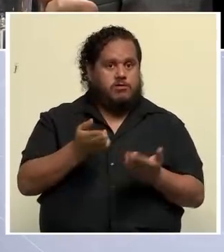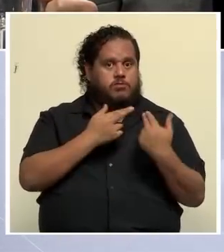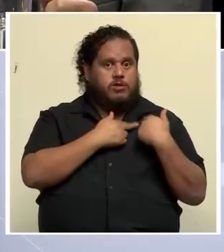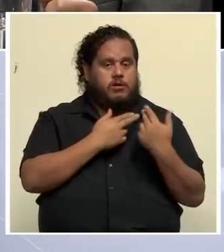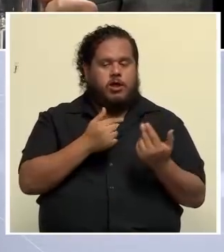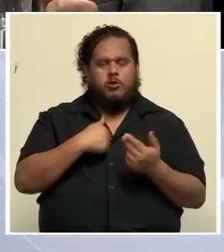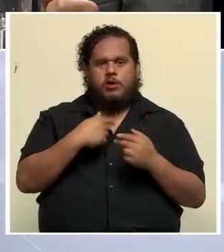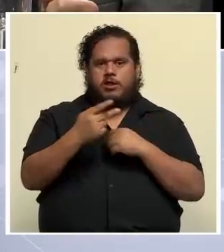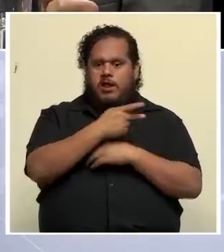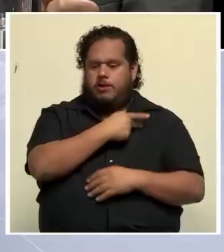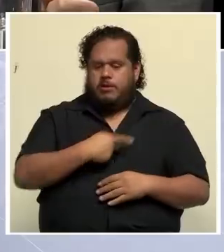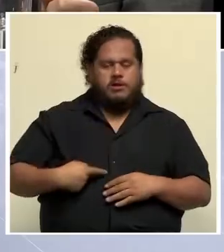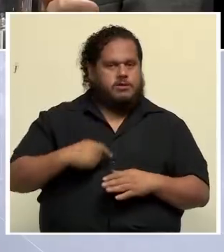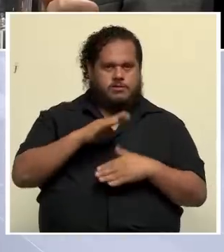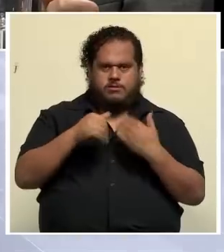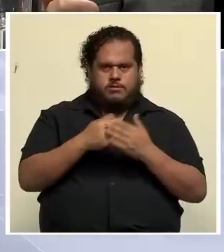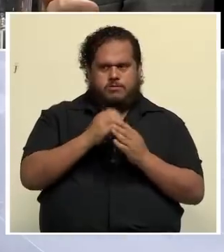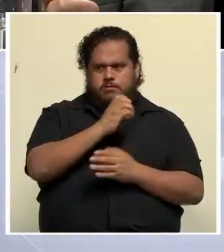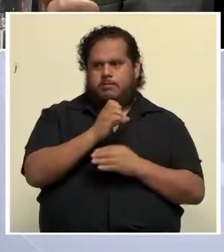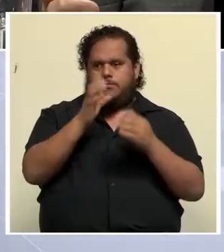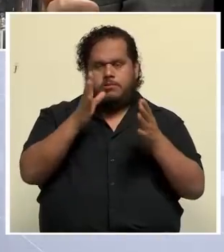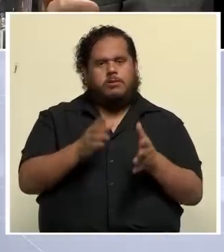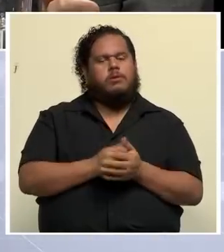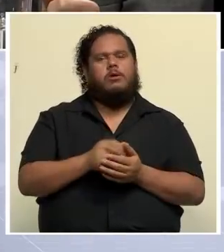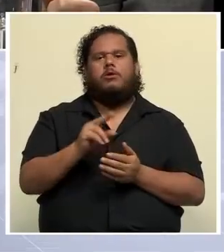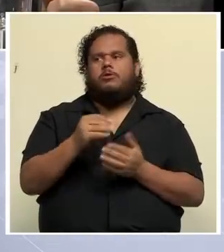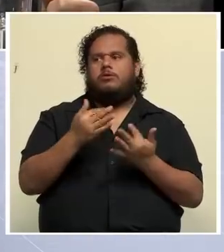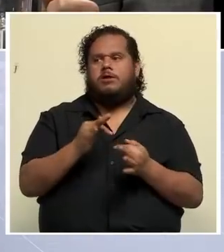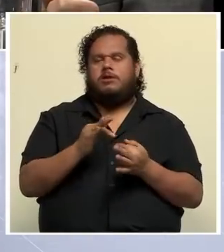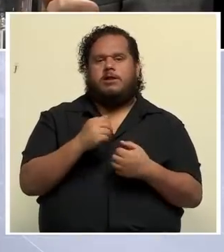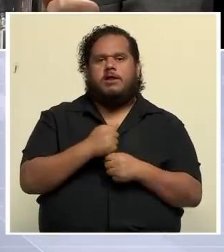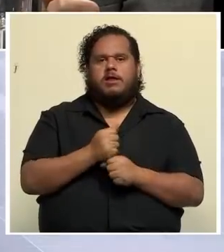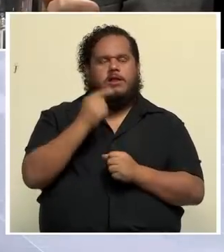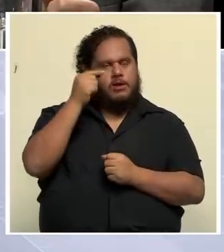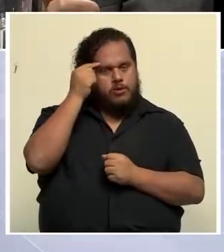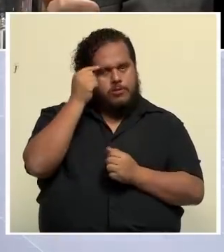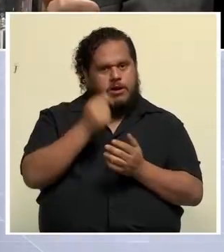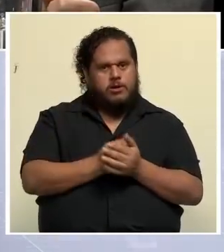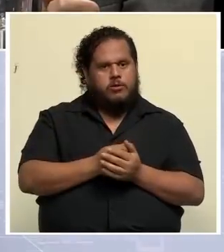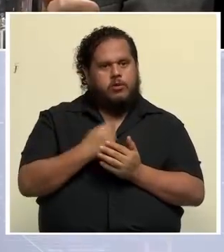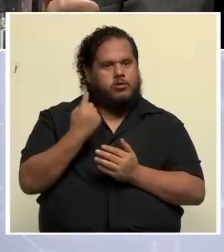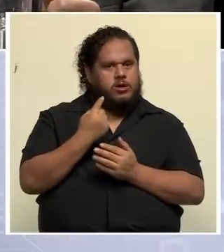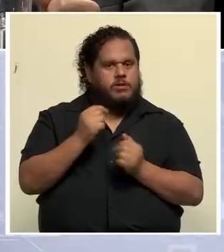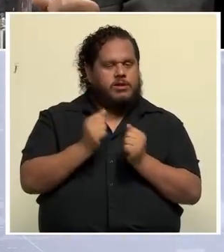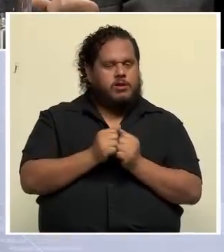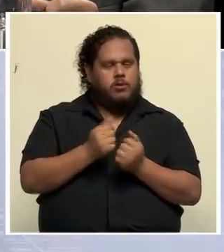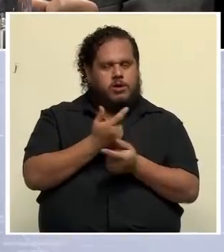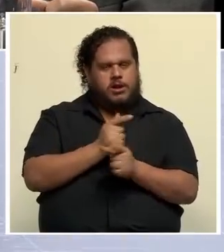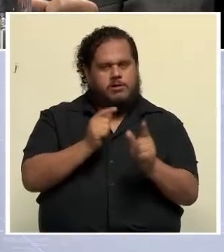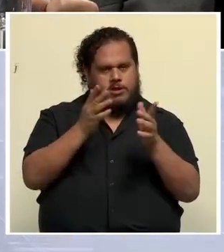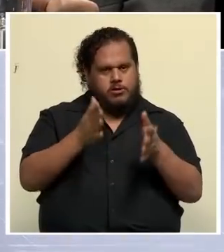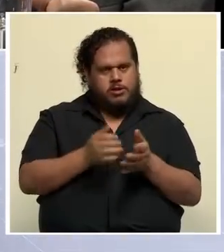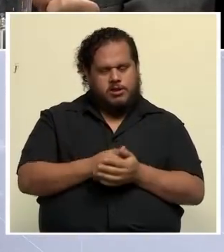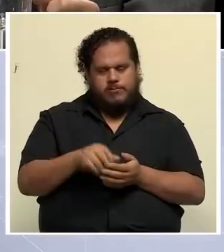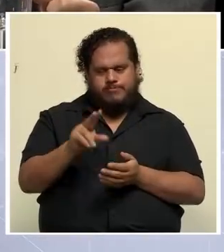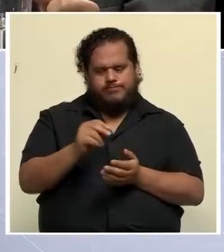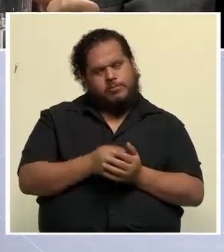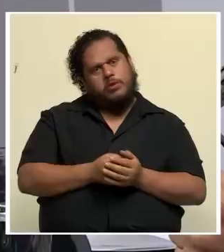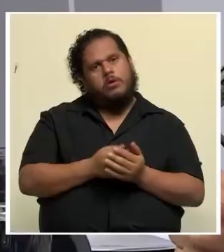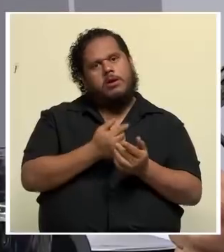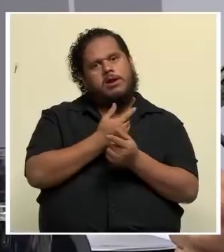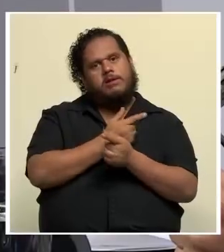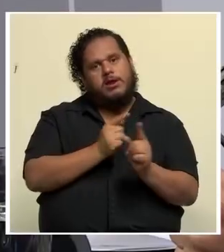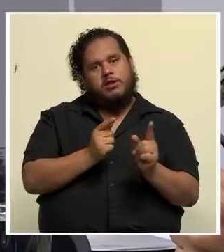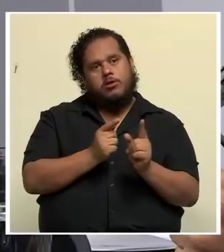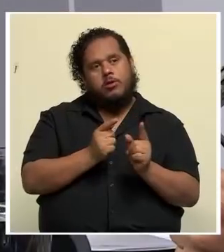de todos los costarricenses. No se trata de hacer gobierno solamente con liberacionistas, no. Liberación,